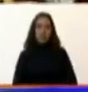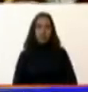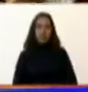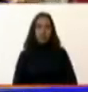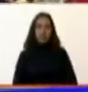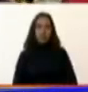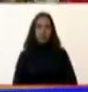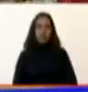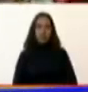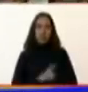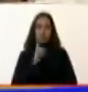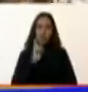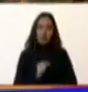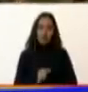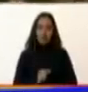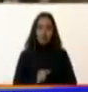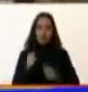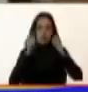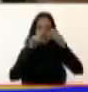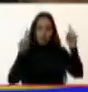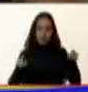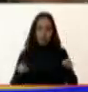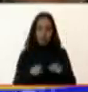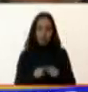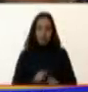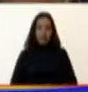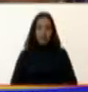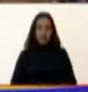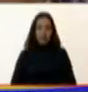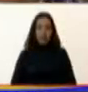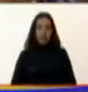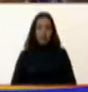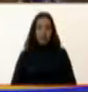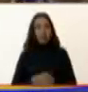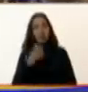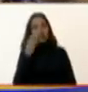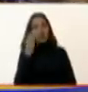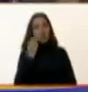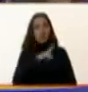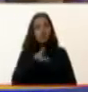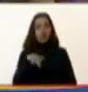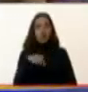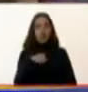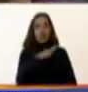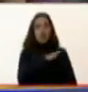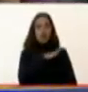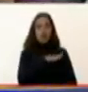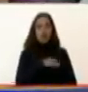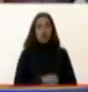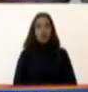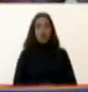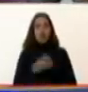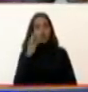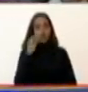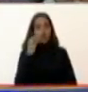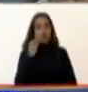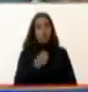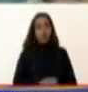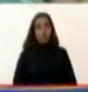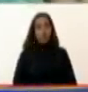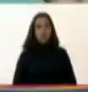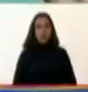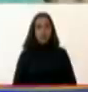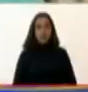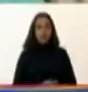Y en las paredes, es la experiencia que nosotros tenemos, escúcheme bien, la experiencia. Cuando ustedes